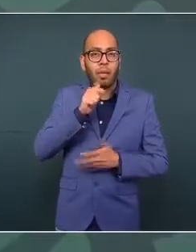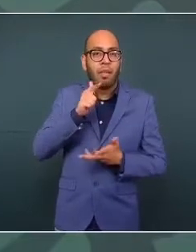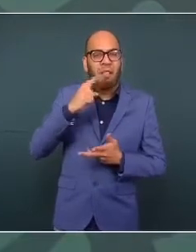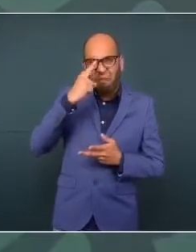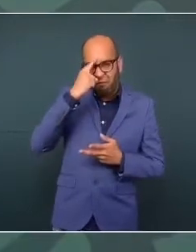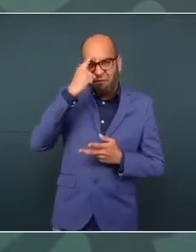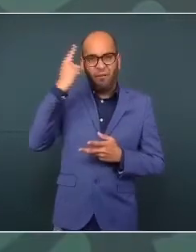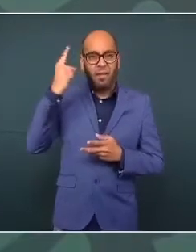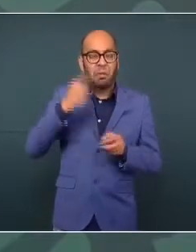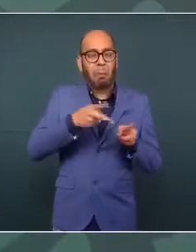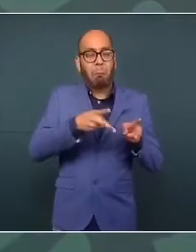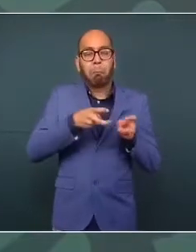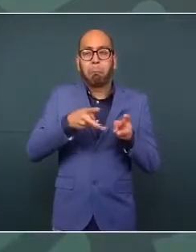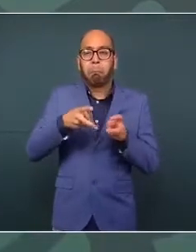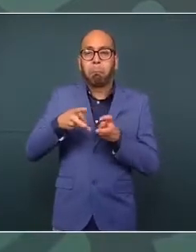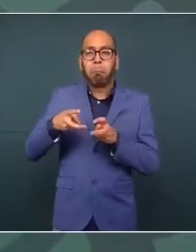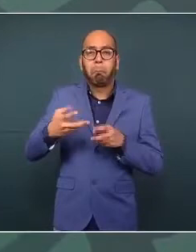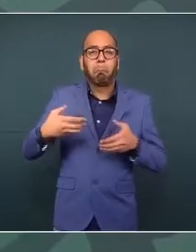como era antes,